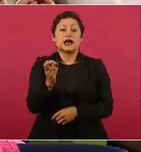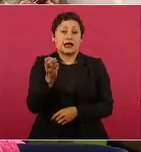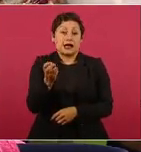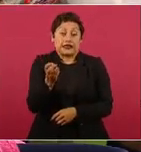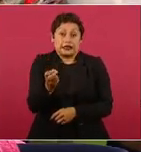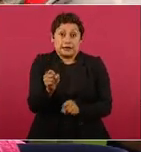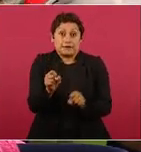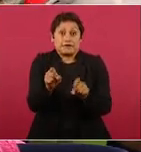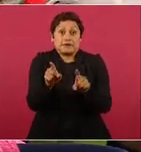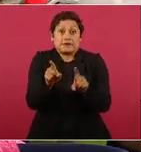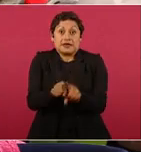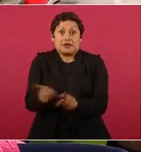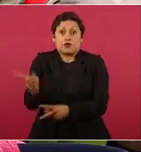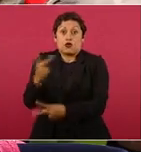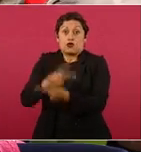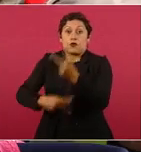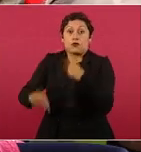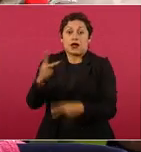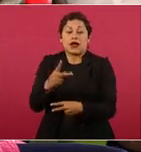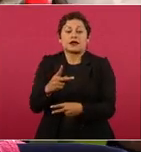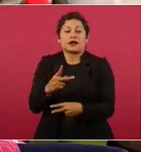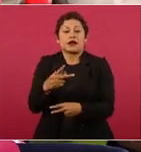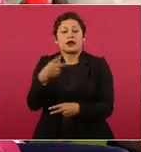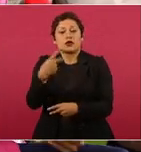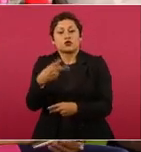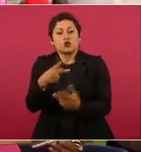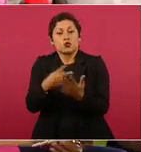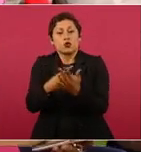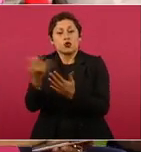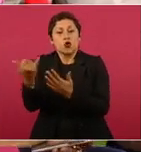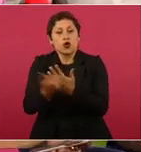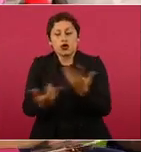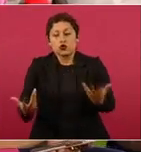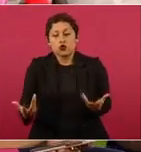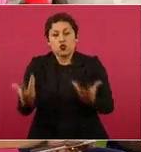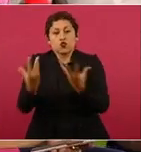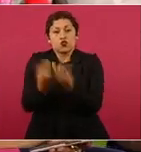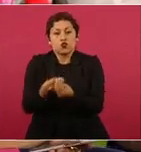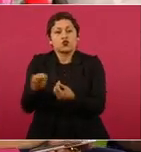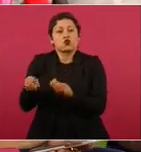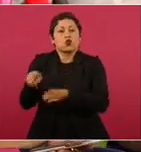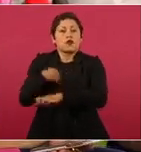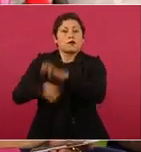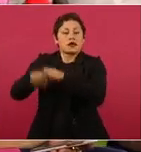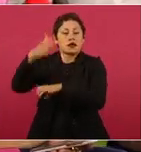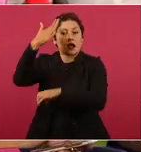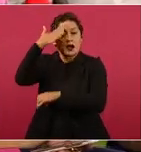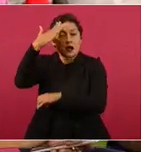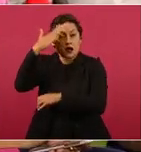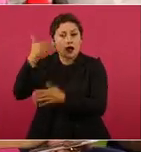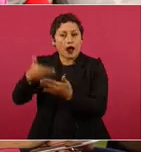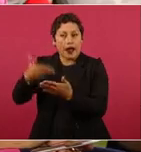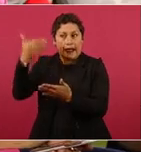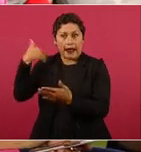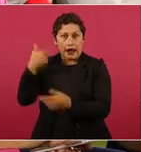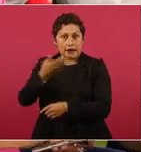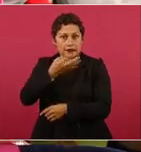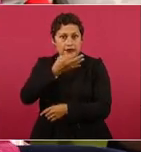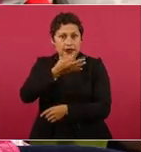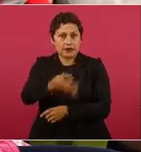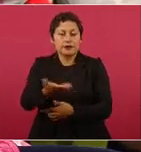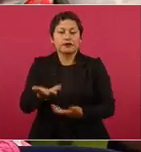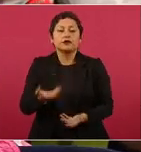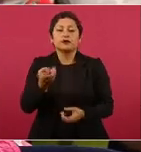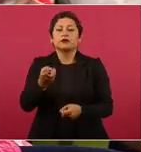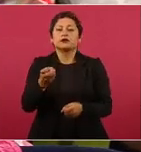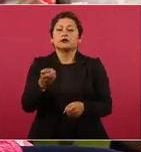los proyectos aquí con el sector empresarial que se han pospuesto pues en todo este tiempo? ¿Podrían formar parte este